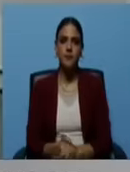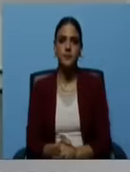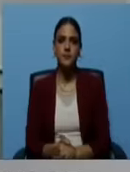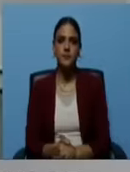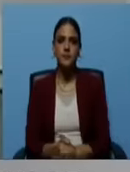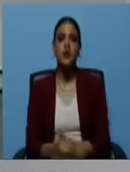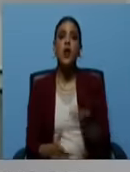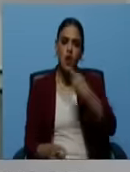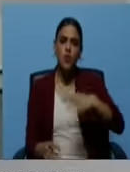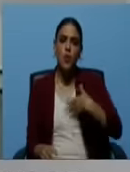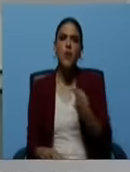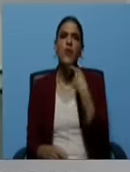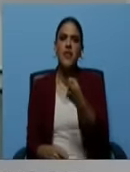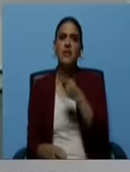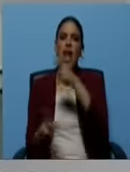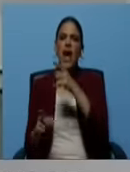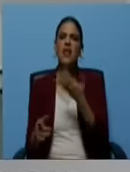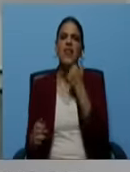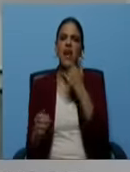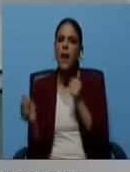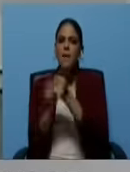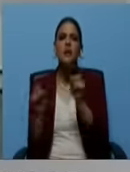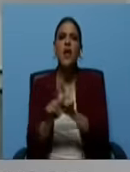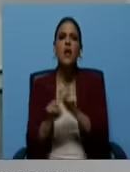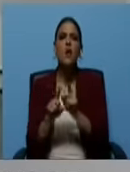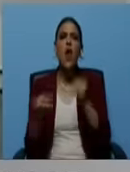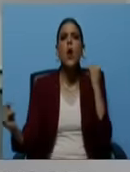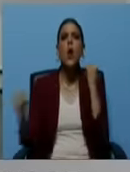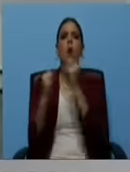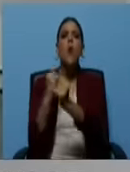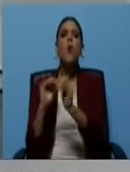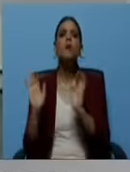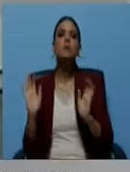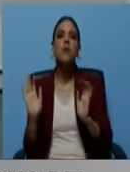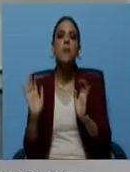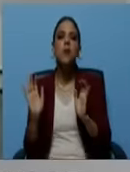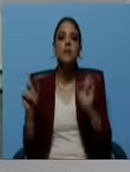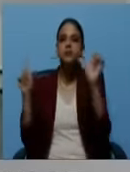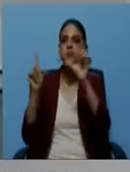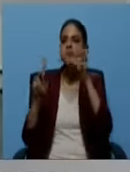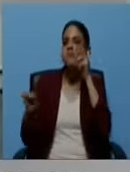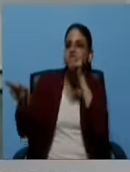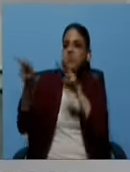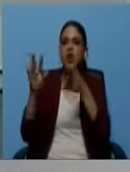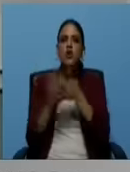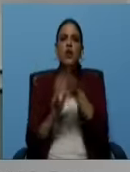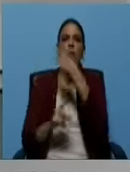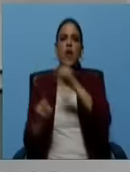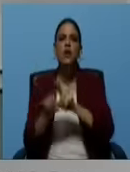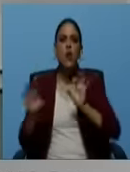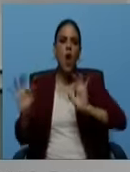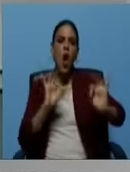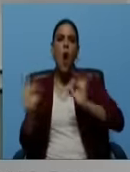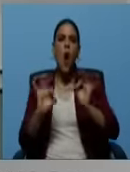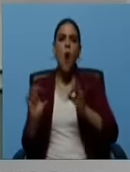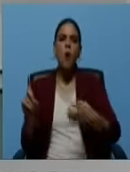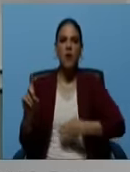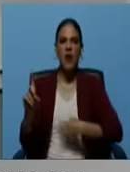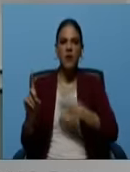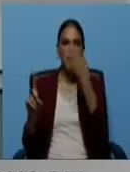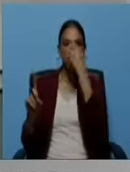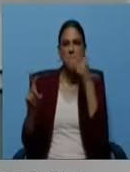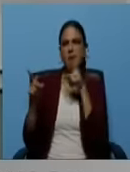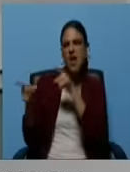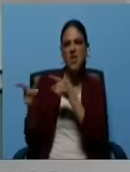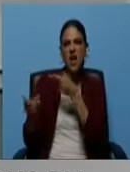Se pudiera decir que allí ocurrió el capítulo final de dicha mediocre obra,